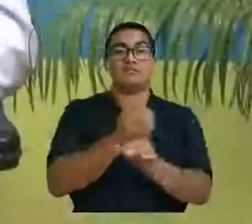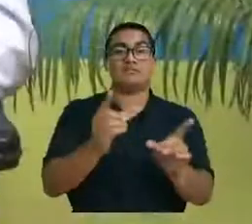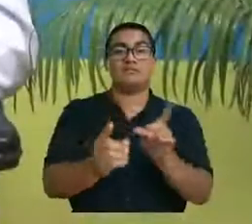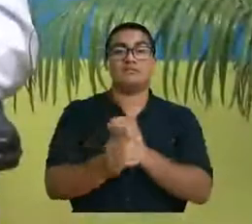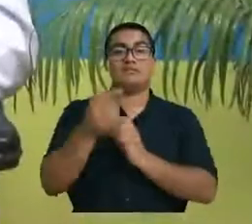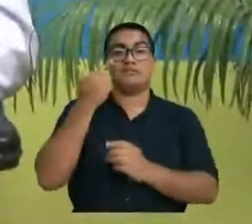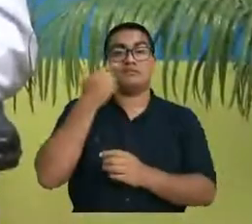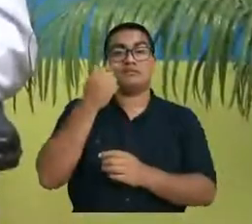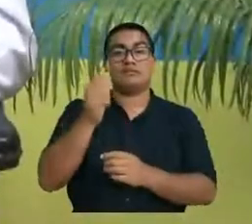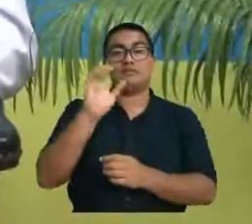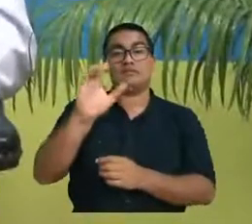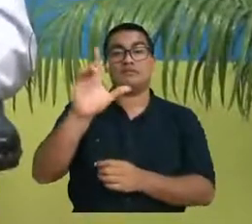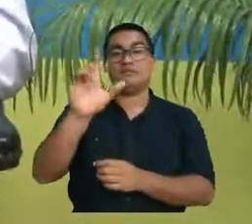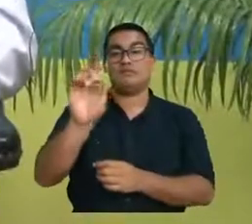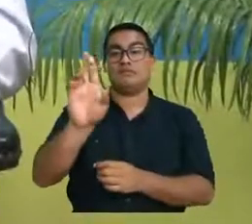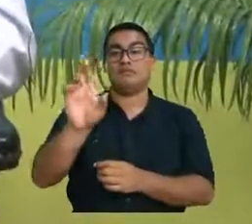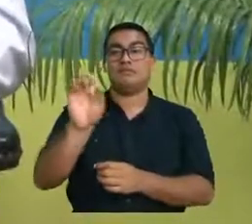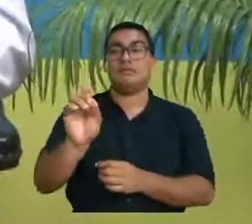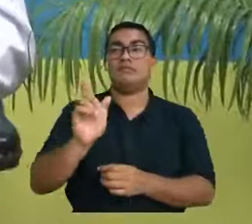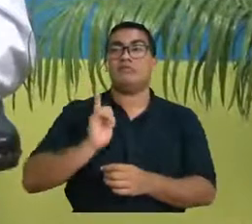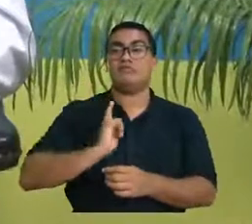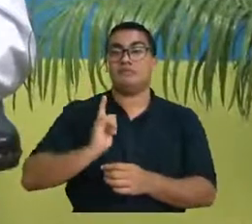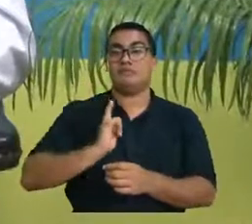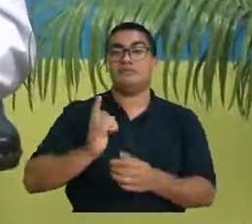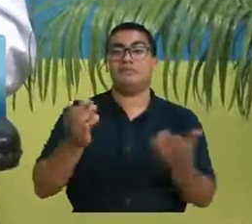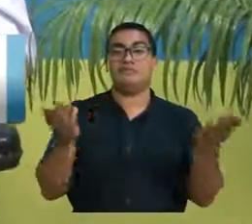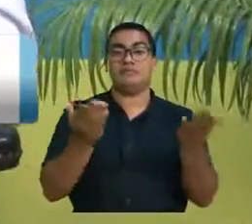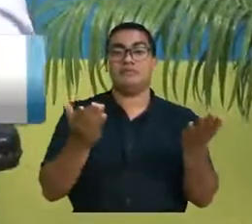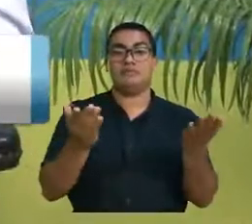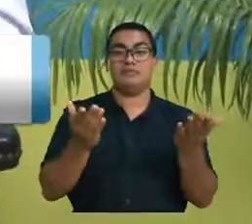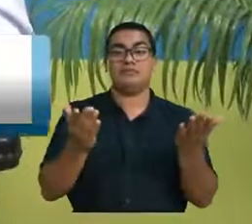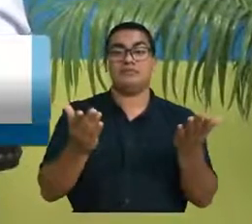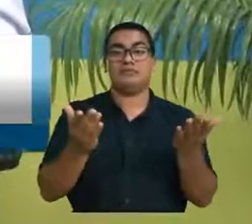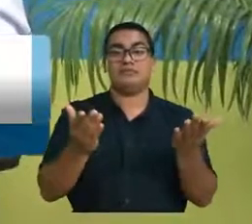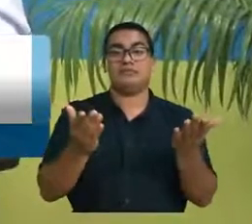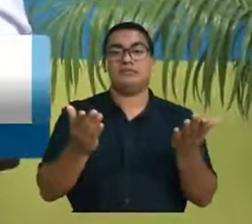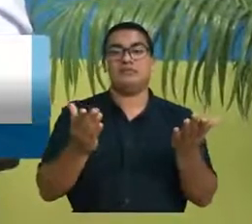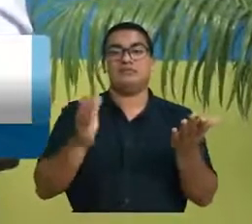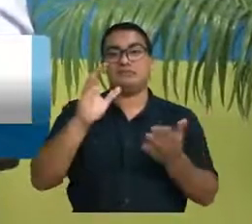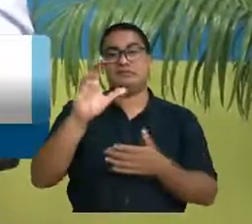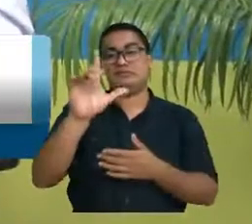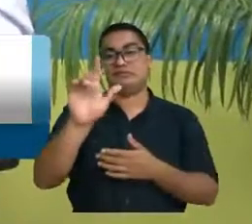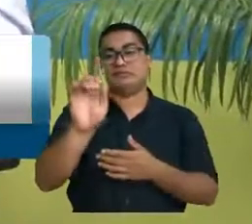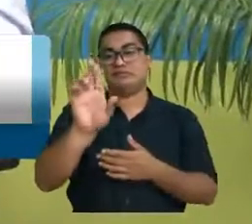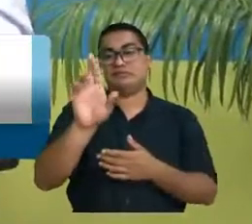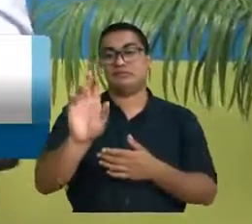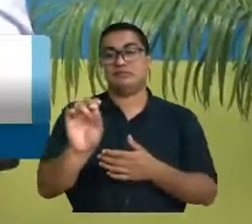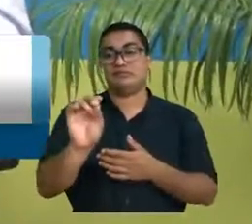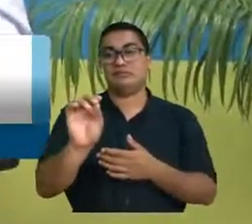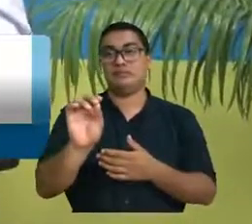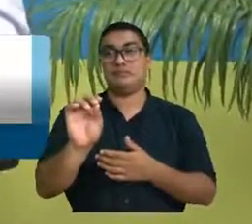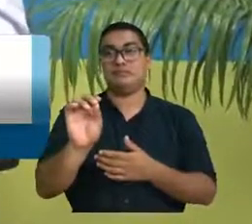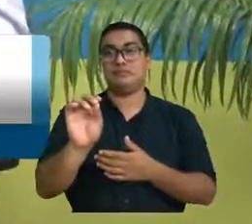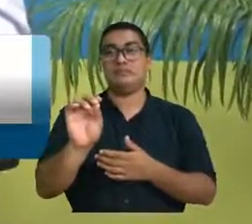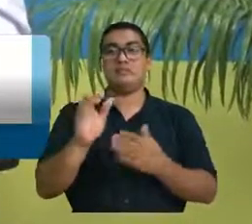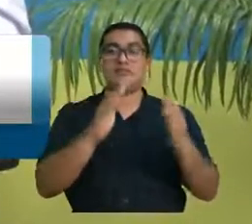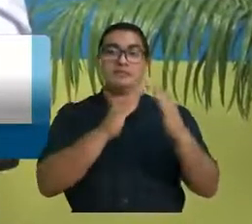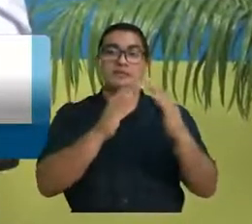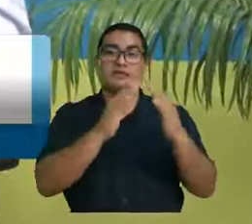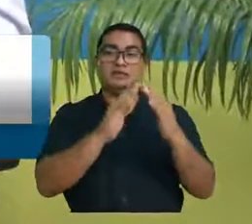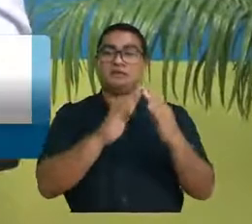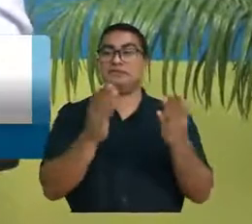cloro contiene una sustancia, el cloro comercial, ¿verdad?, que nosotros usamos en nuestra